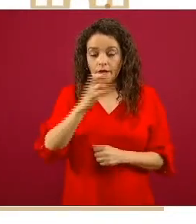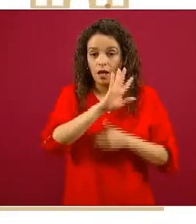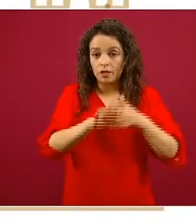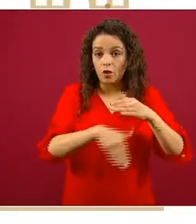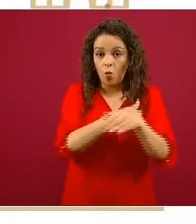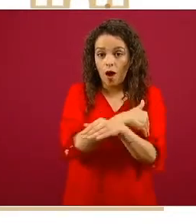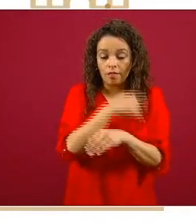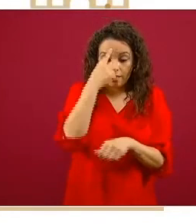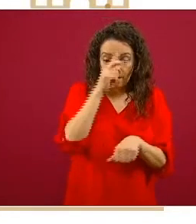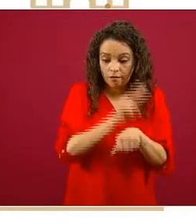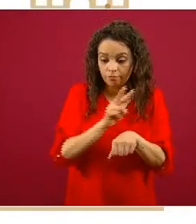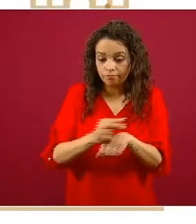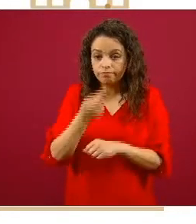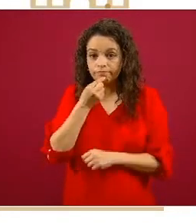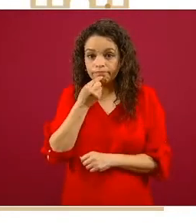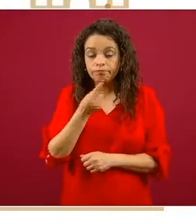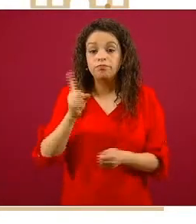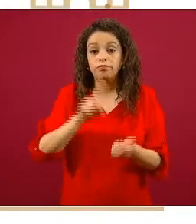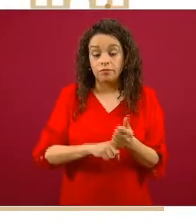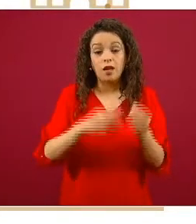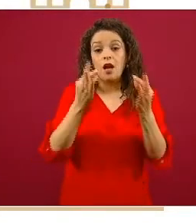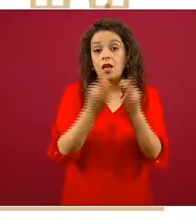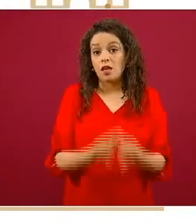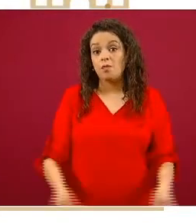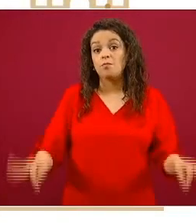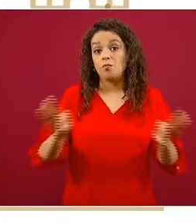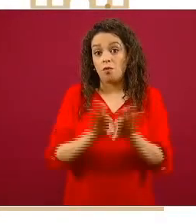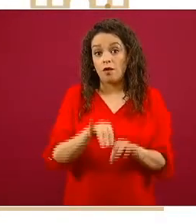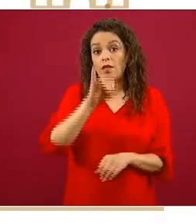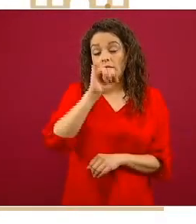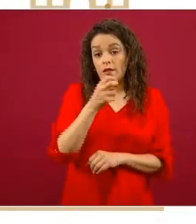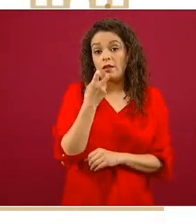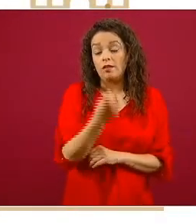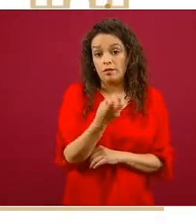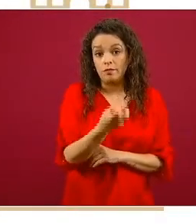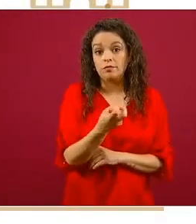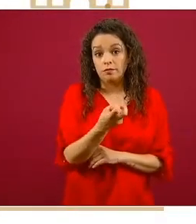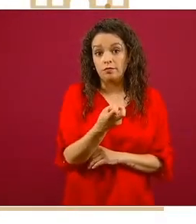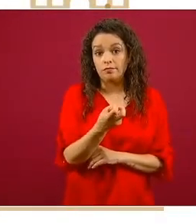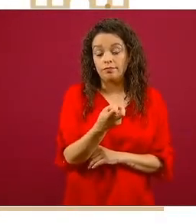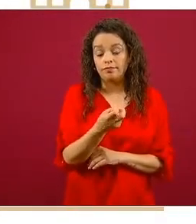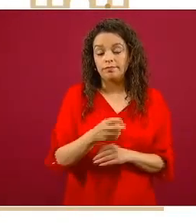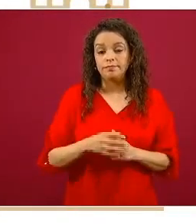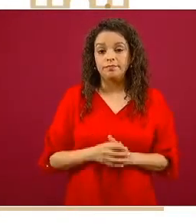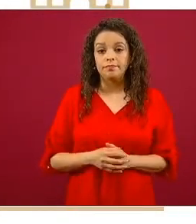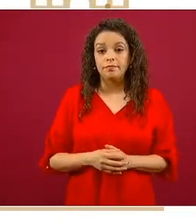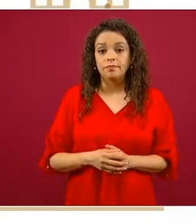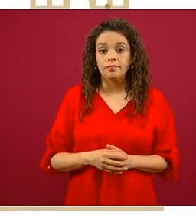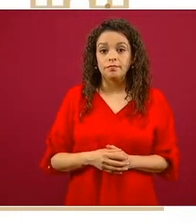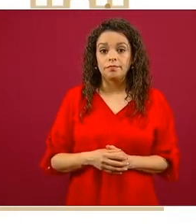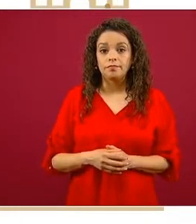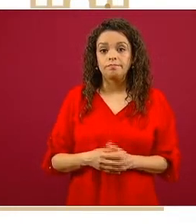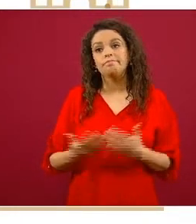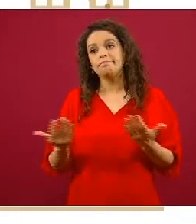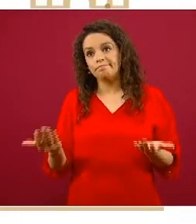como una actividad esencial, y como tal estamos tratando